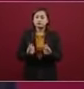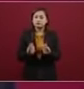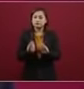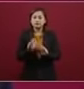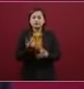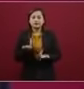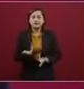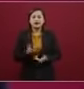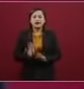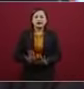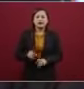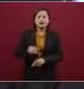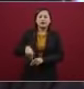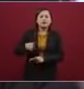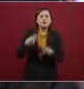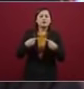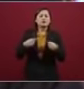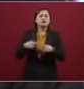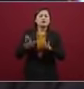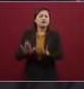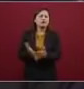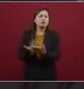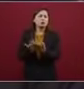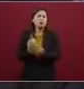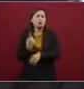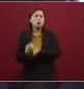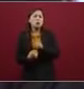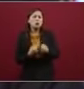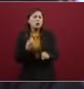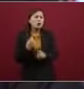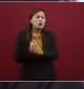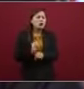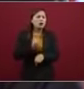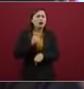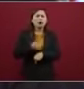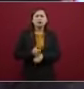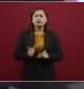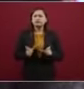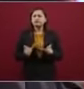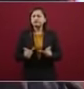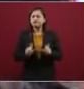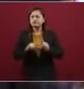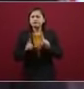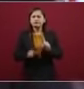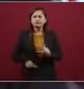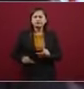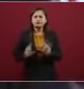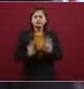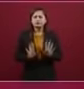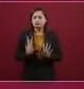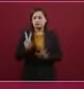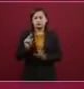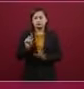que nos aguante un año, dos años para crear la Guardia Nacional. Vamos en